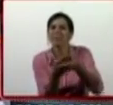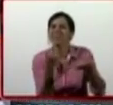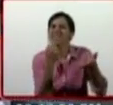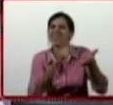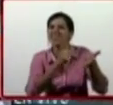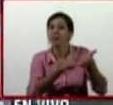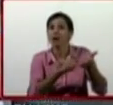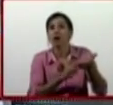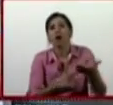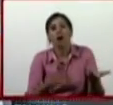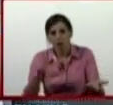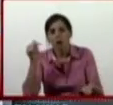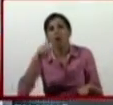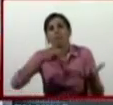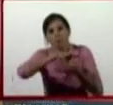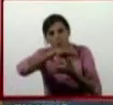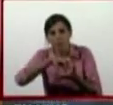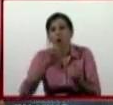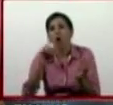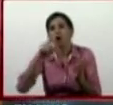Una necesidad en primer lugar.